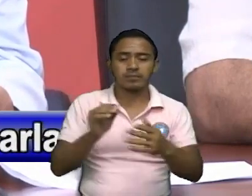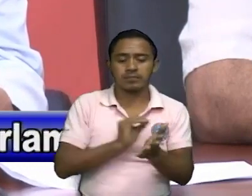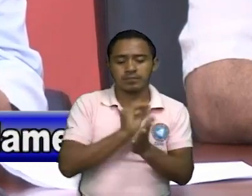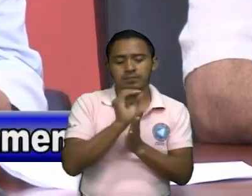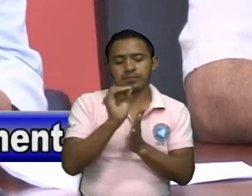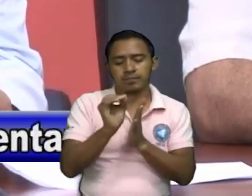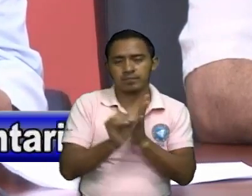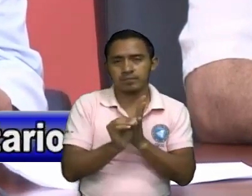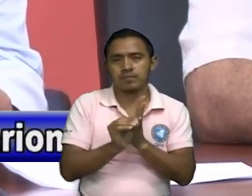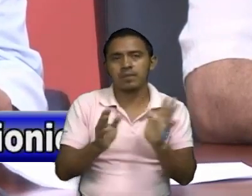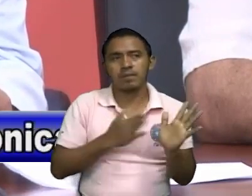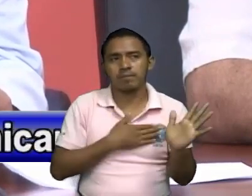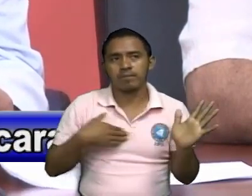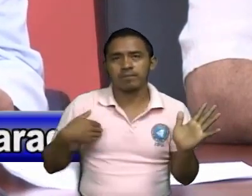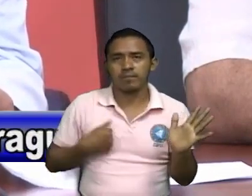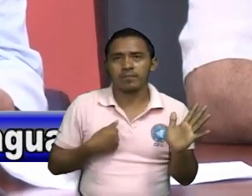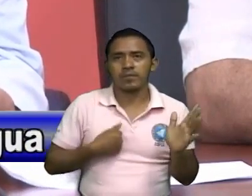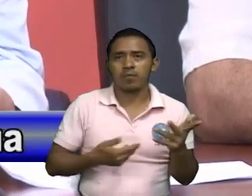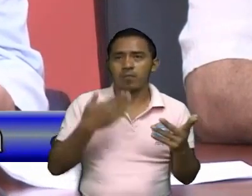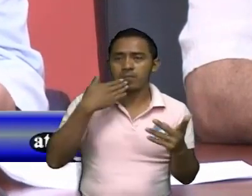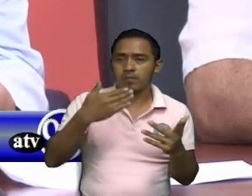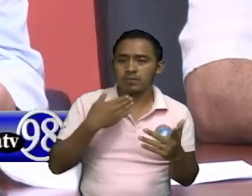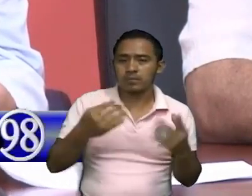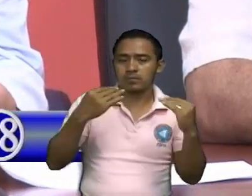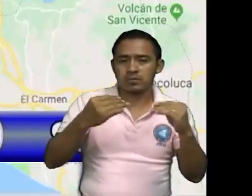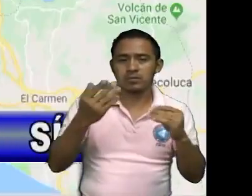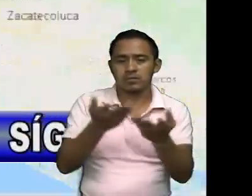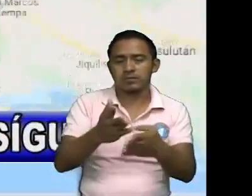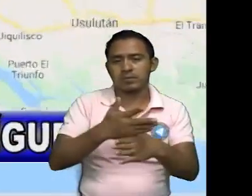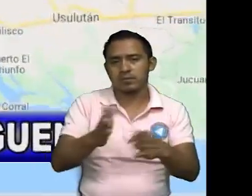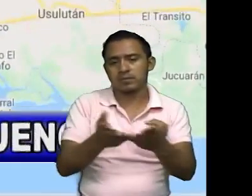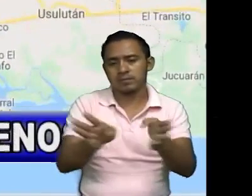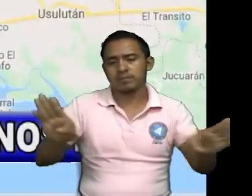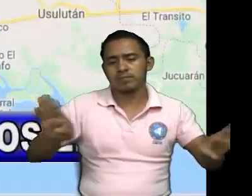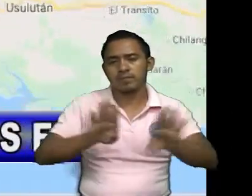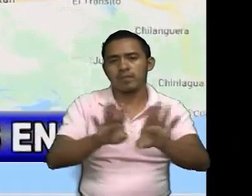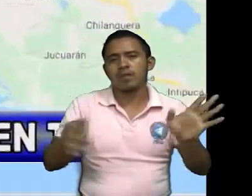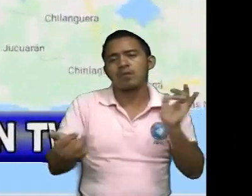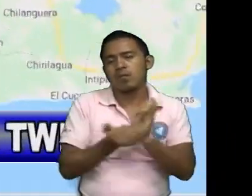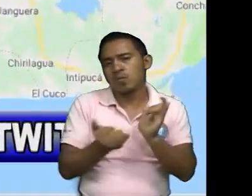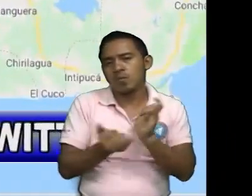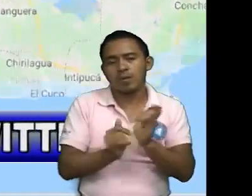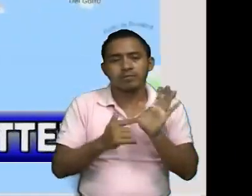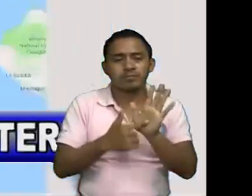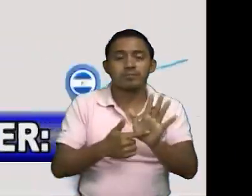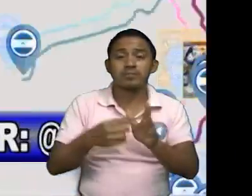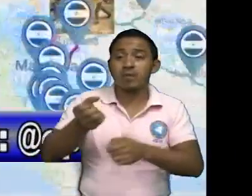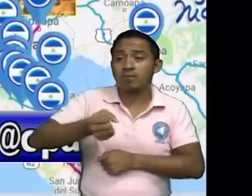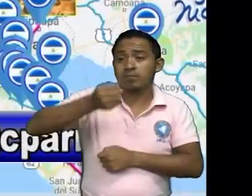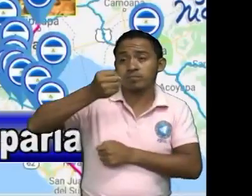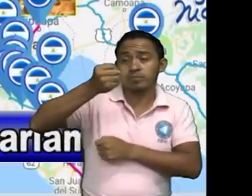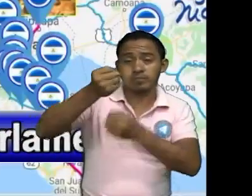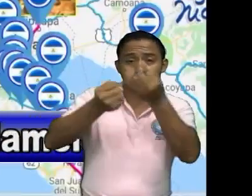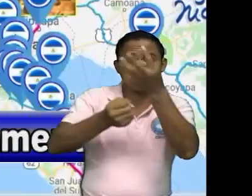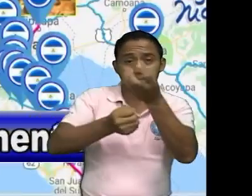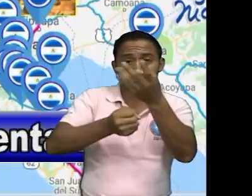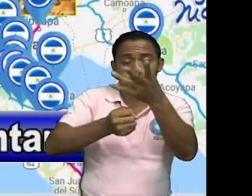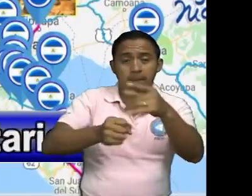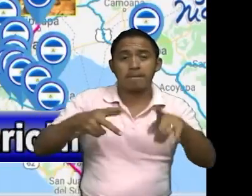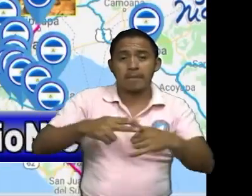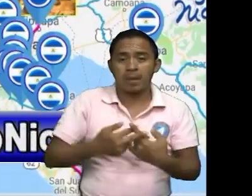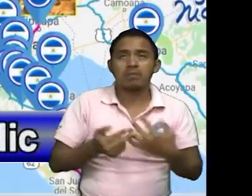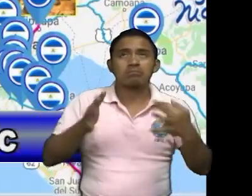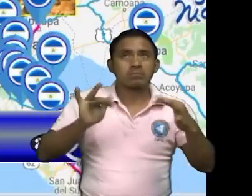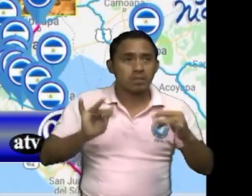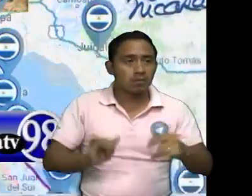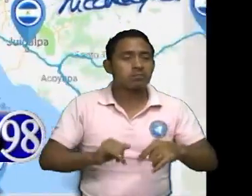pedagógicas para mejorar la calidad educativa en aulas de clase. También indicó que la Antorcha Centroamericana de la Libertad inició su